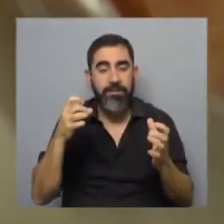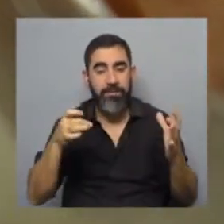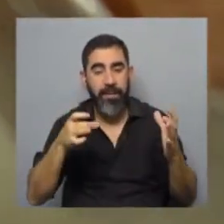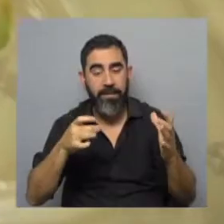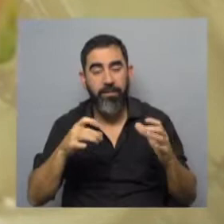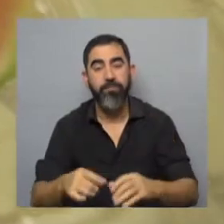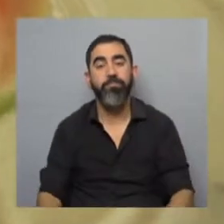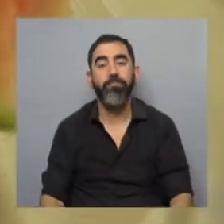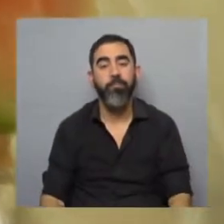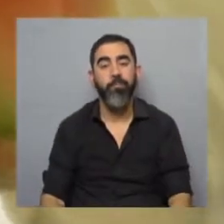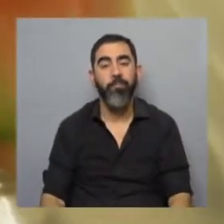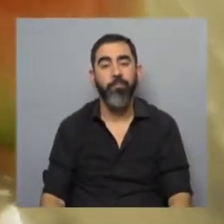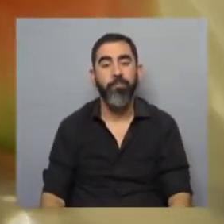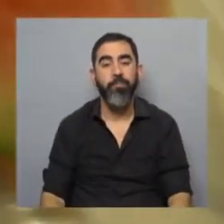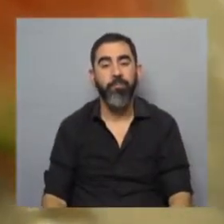refractómetro.